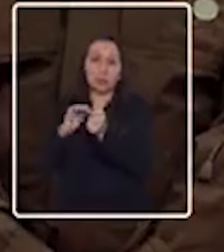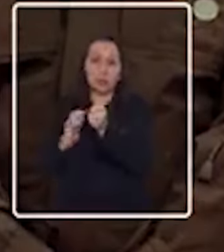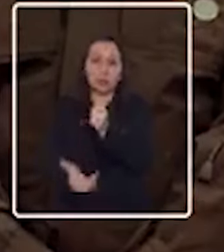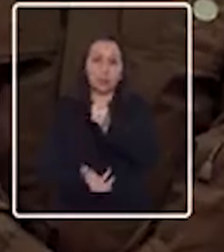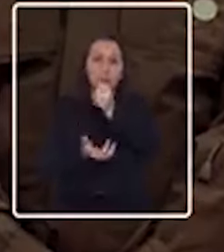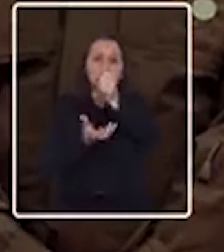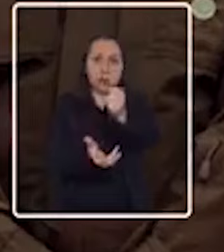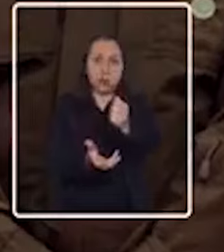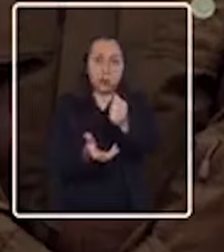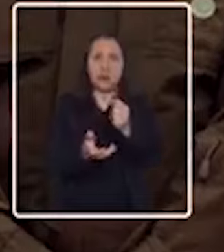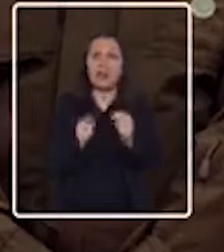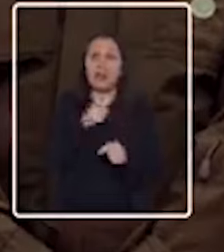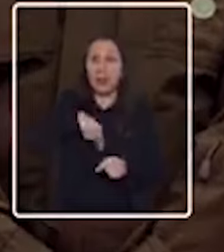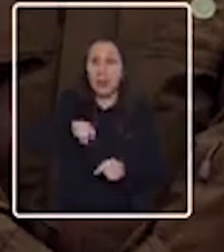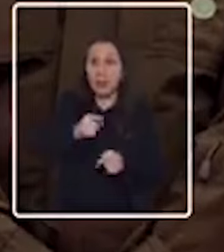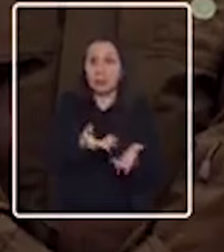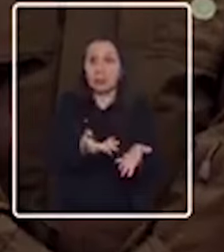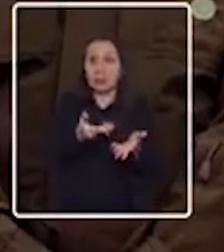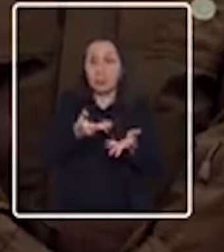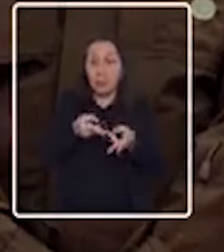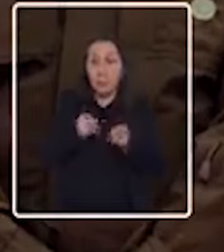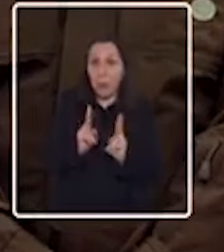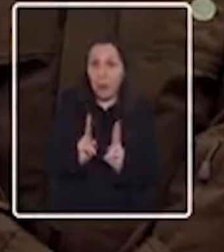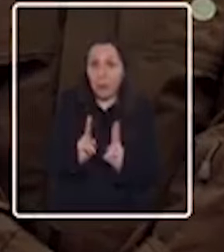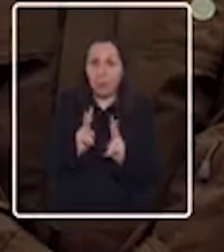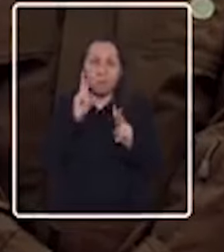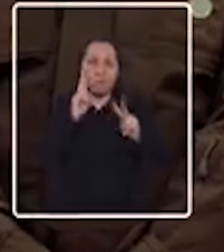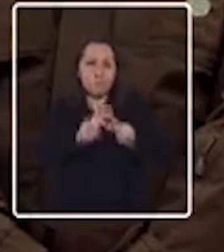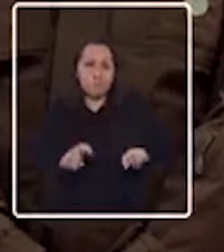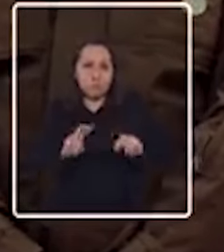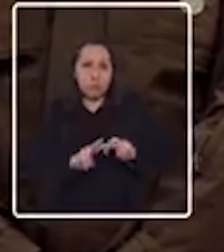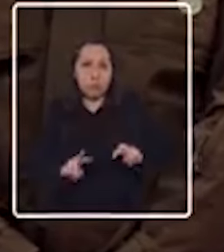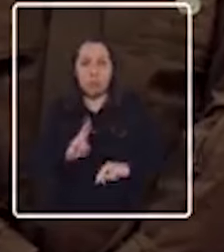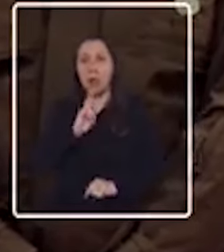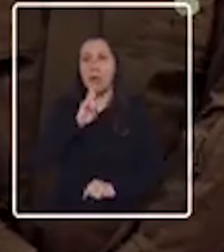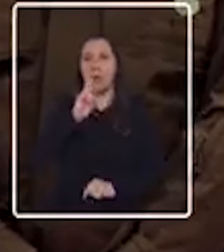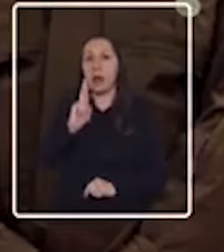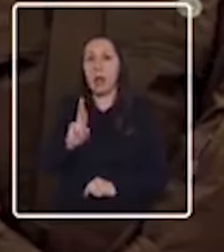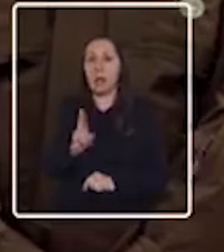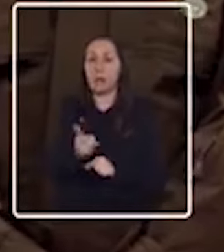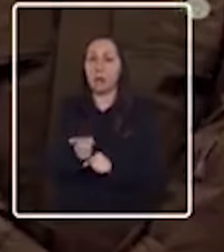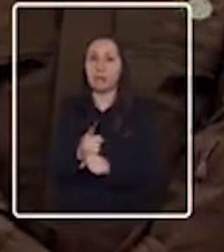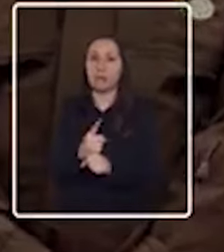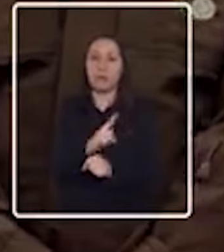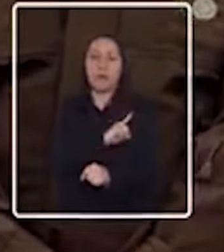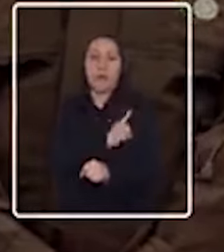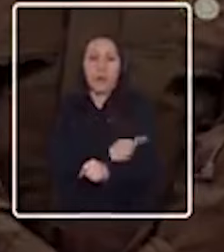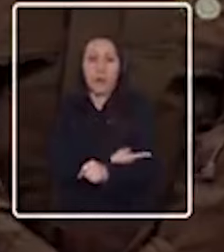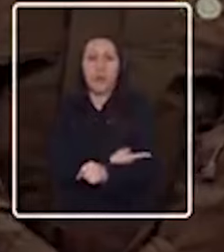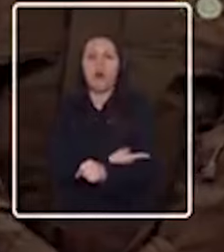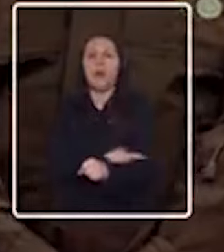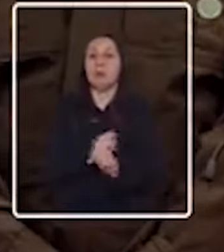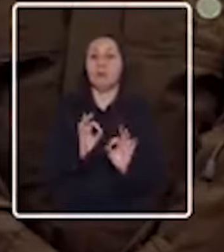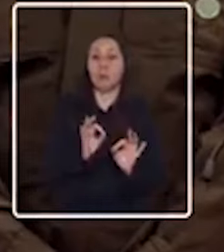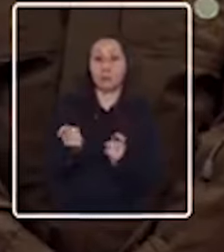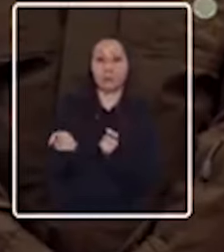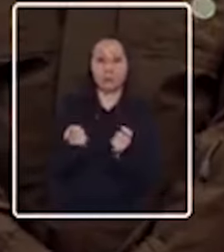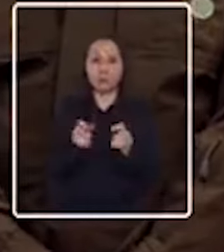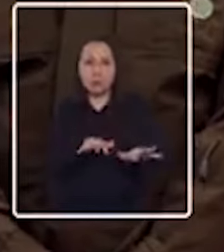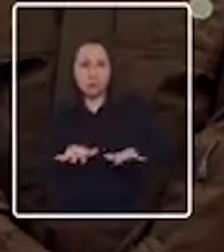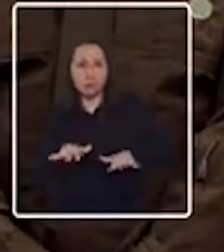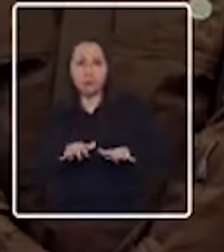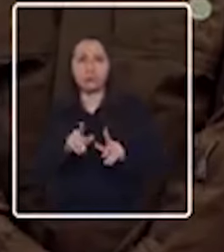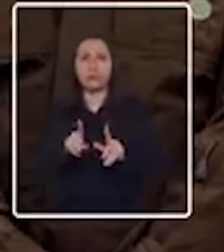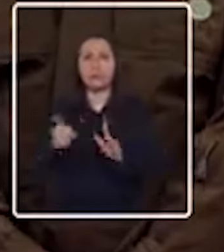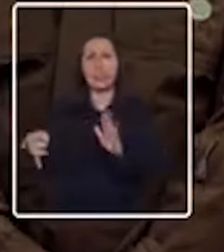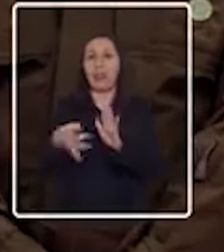a establecer y eso nos va a permitir analizar y responder con mayor fortaleza y mayores recursos